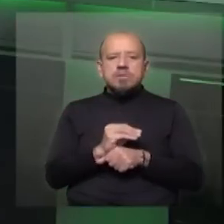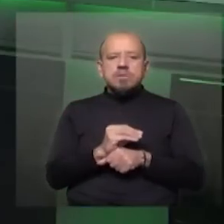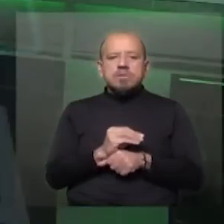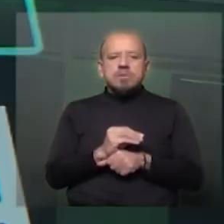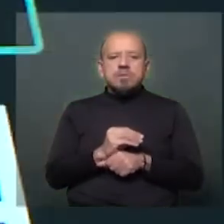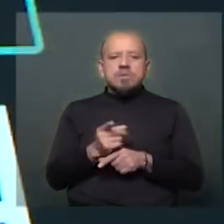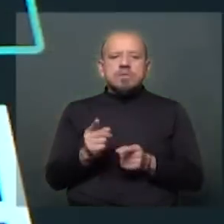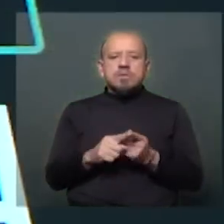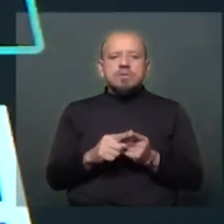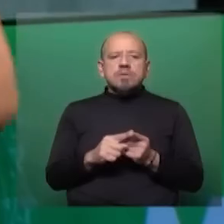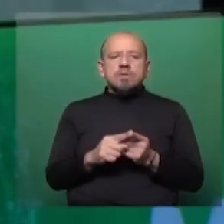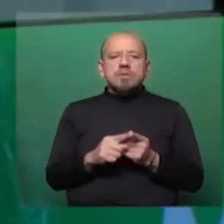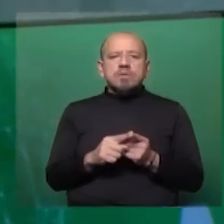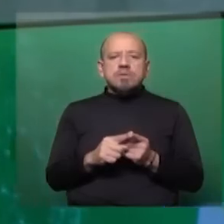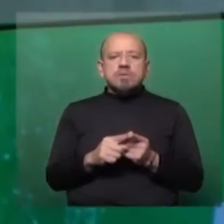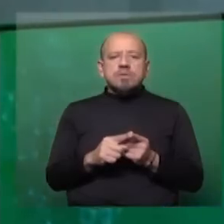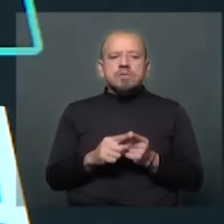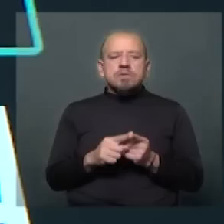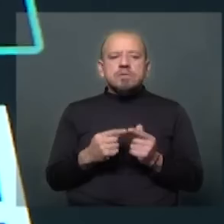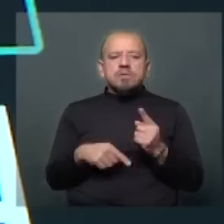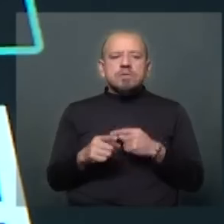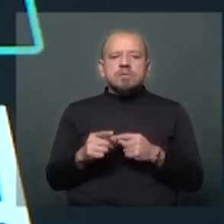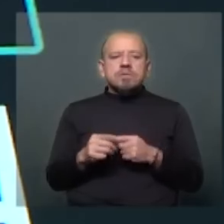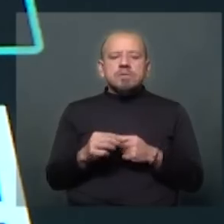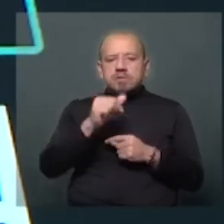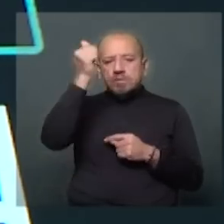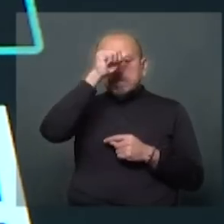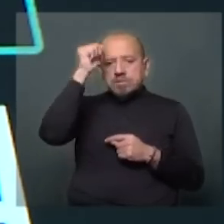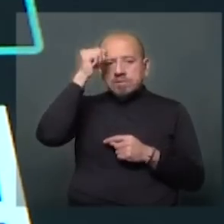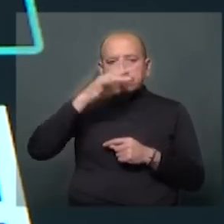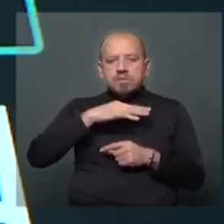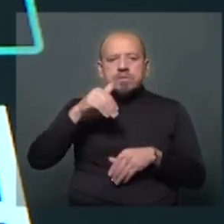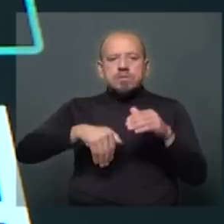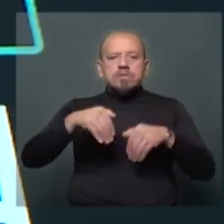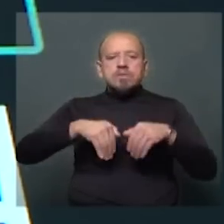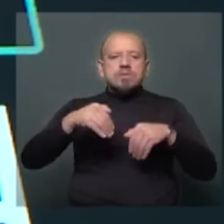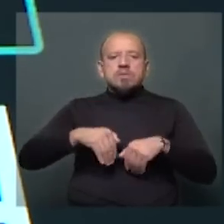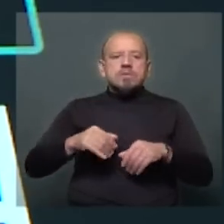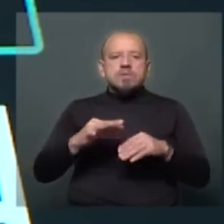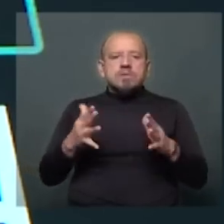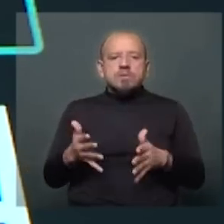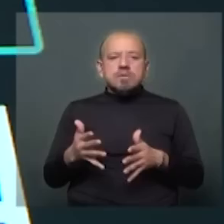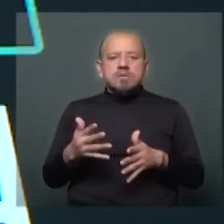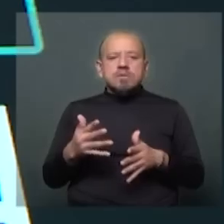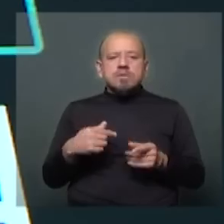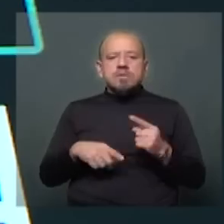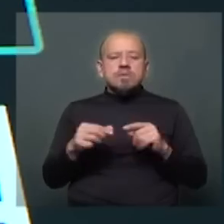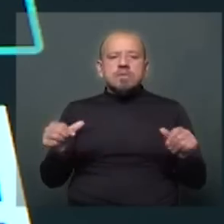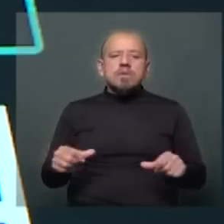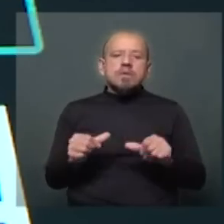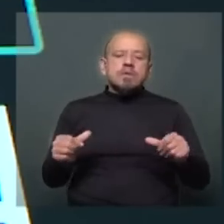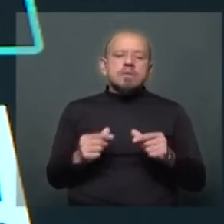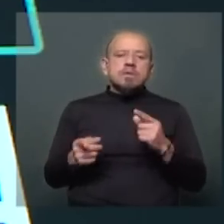vale Cómo estás Todo bien muy bien muy bien Bueno y como el domingo hay elecciones en Argentina se me ocurrió hacer como un picadito